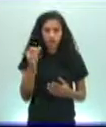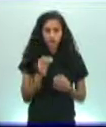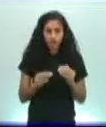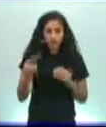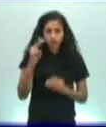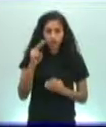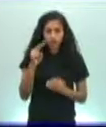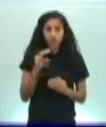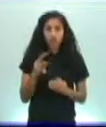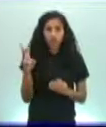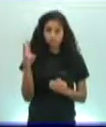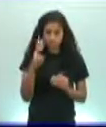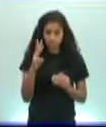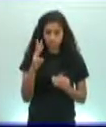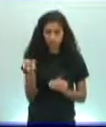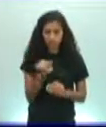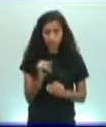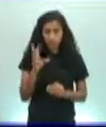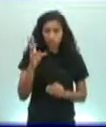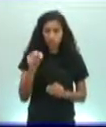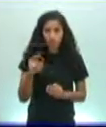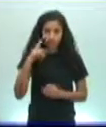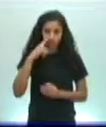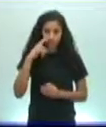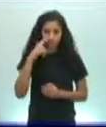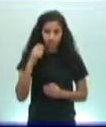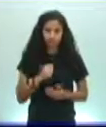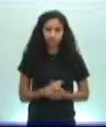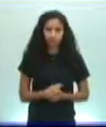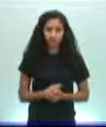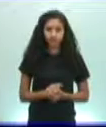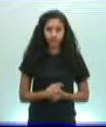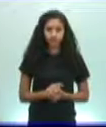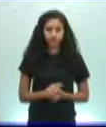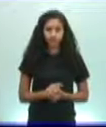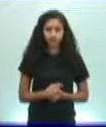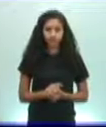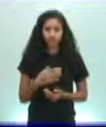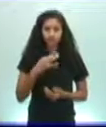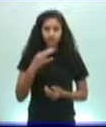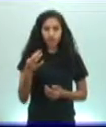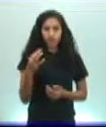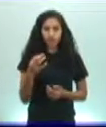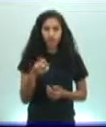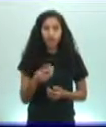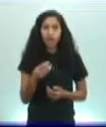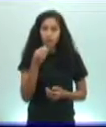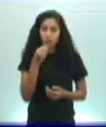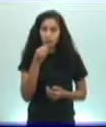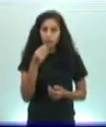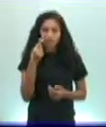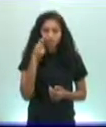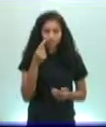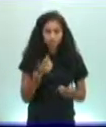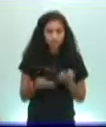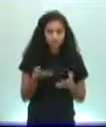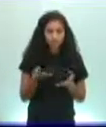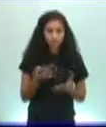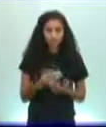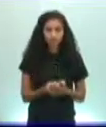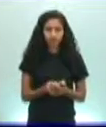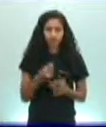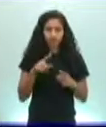3 en los números naturales. Te invito a que lo puedas calcular porque